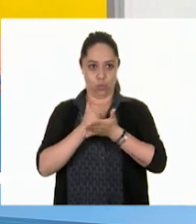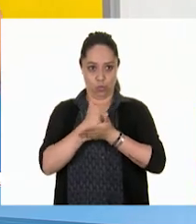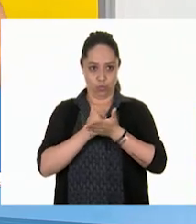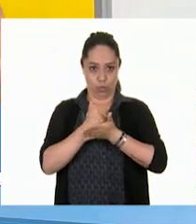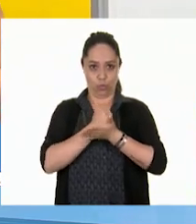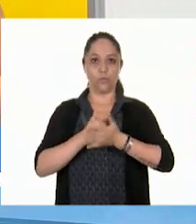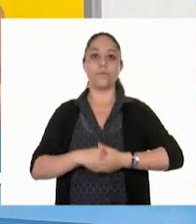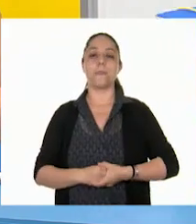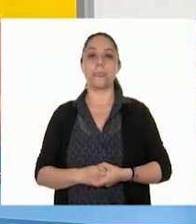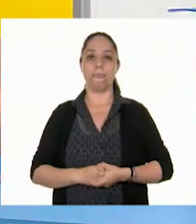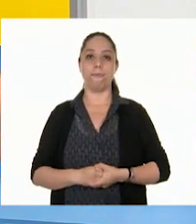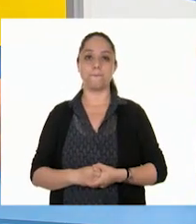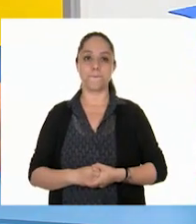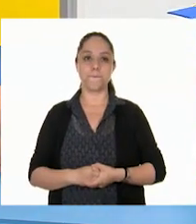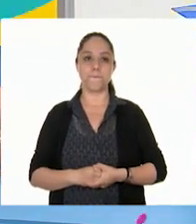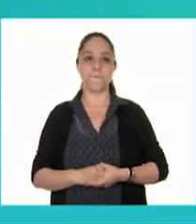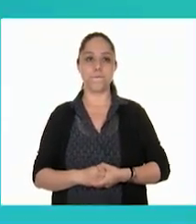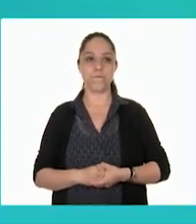favor.